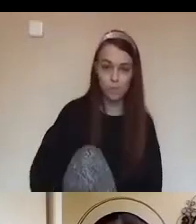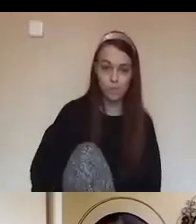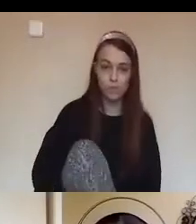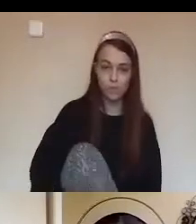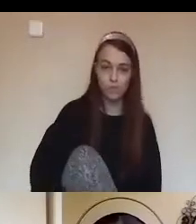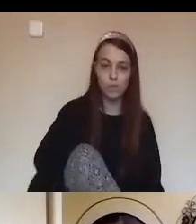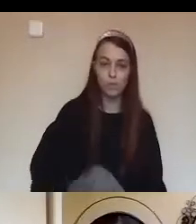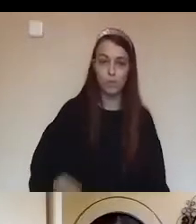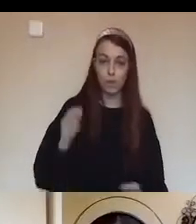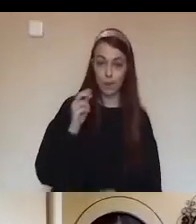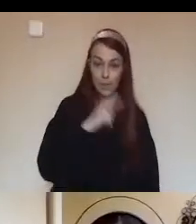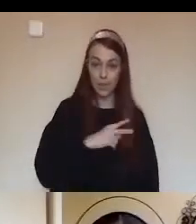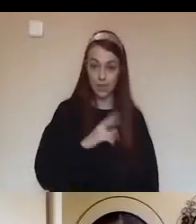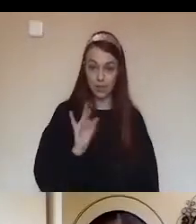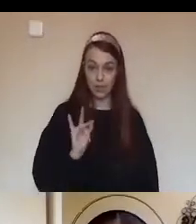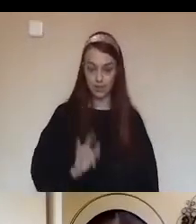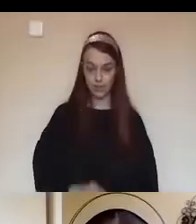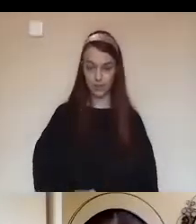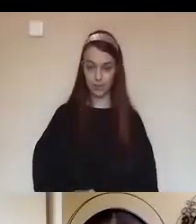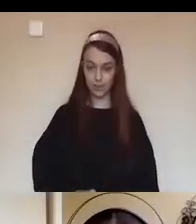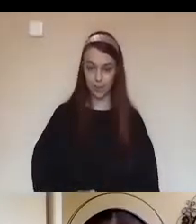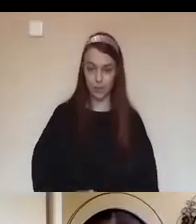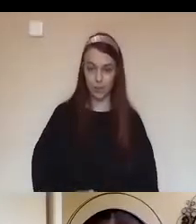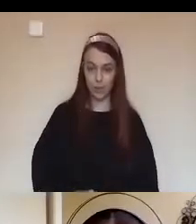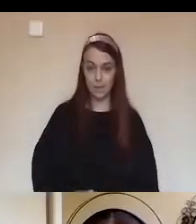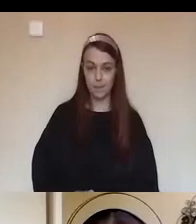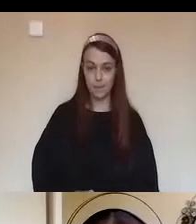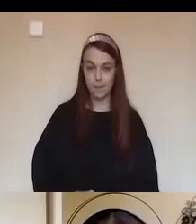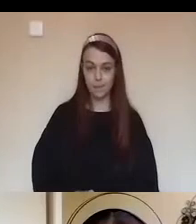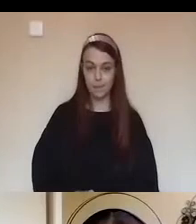pantalla? ¿Sí? Bien.